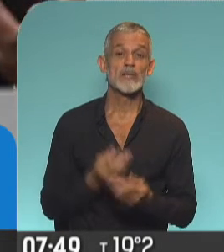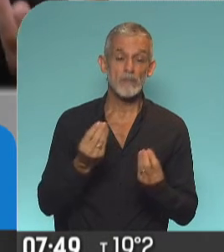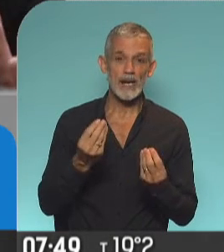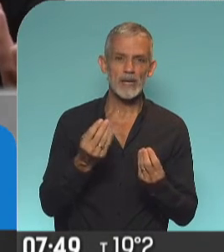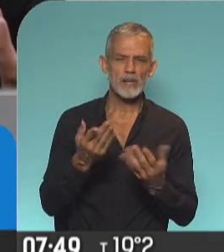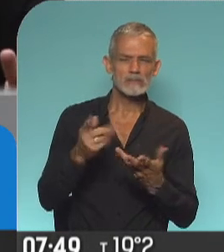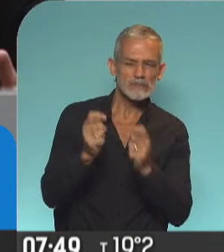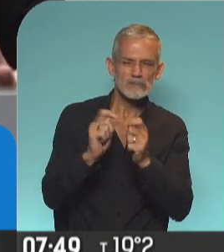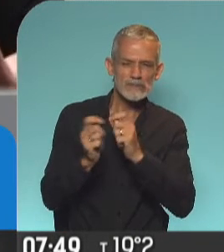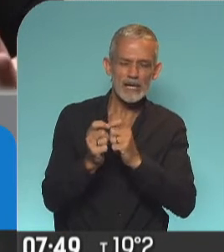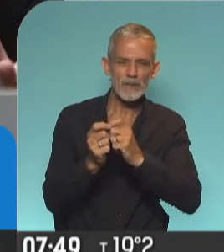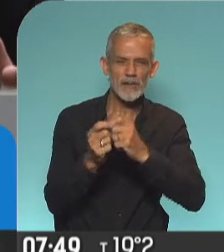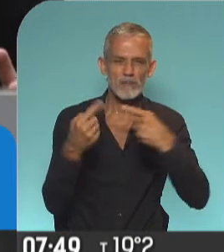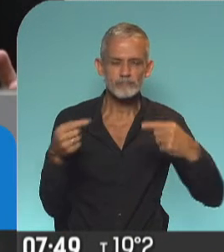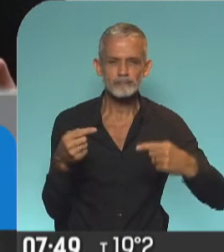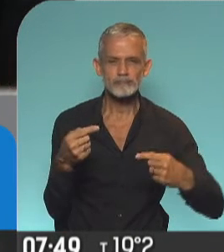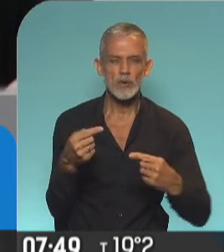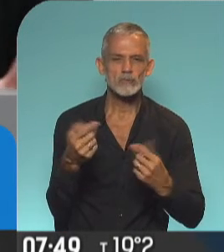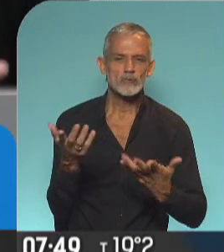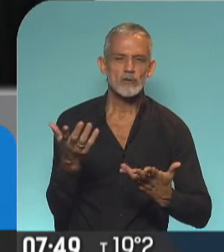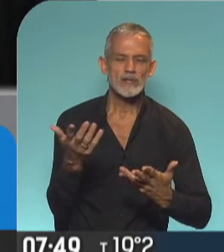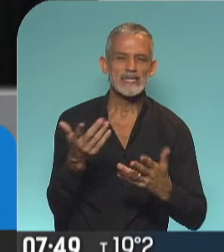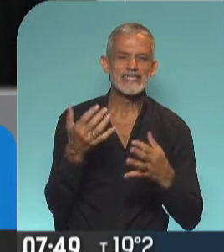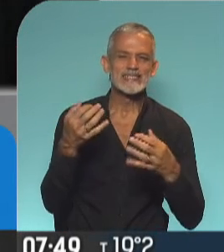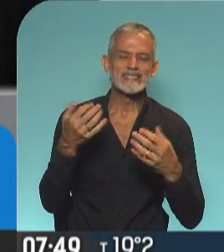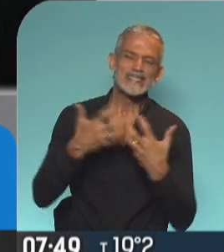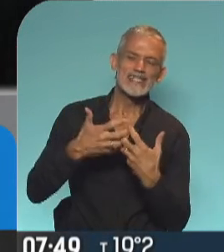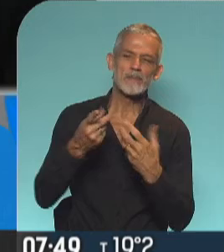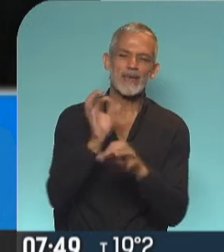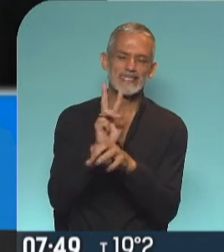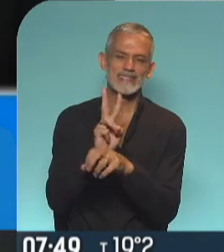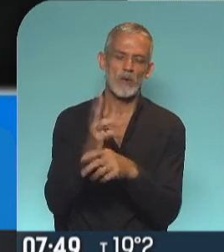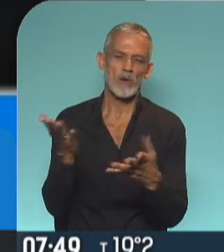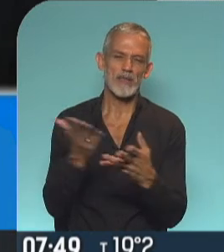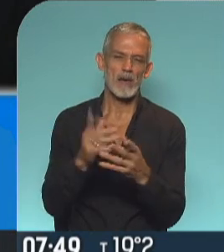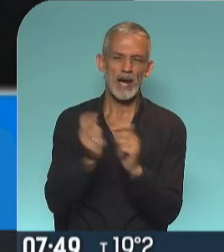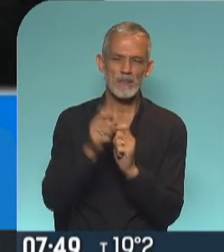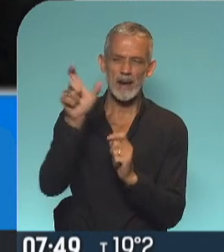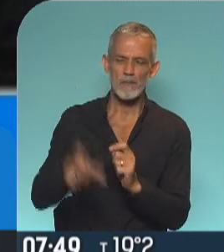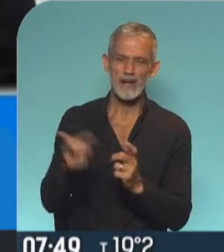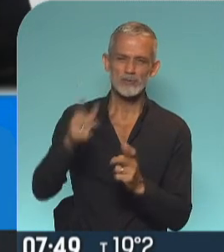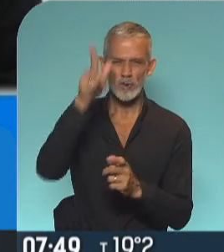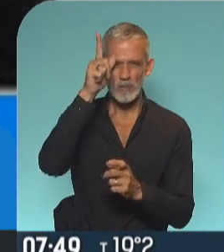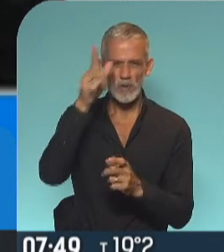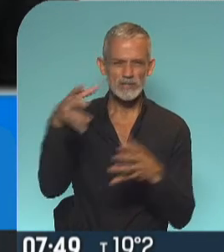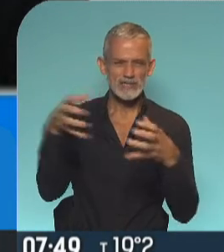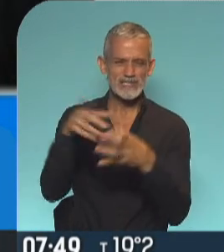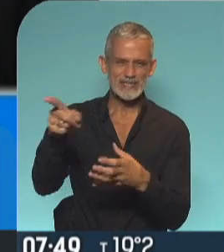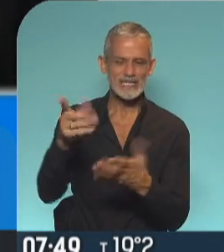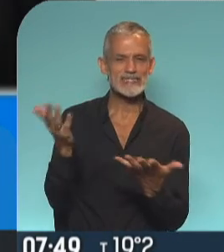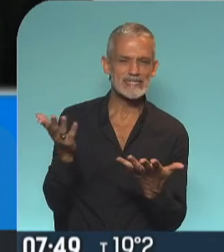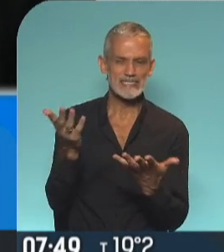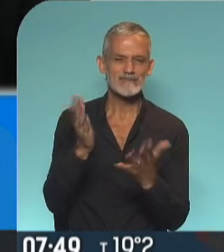para cambiar un poco el sistema de seguridad, digamos, para cambiar un poco a las personas que forman parte de las fuerzas de